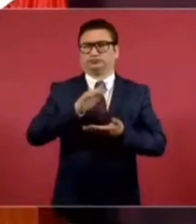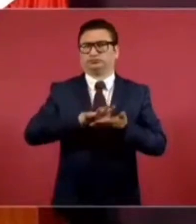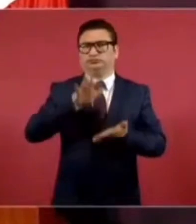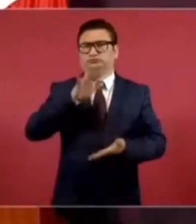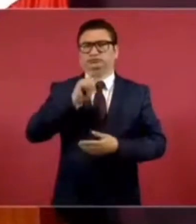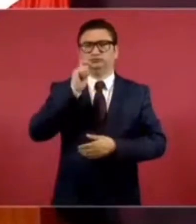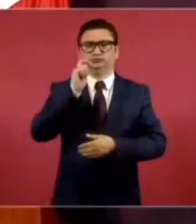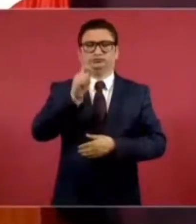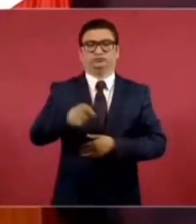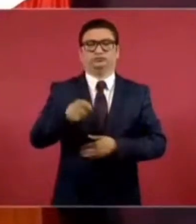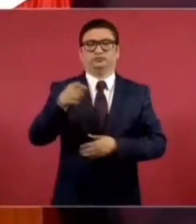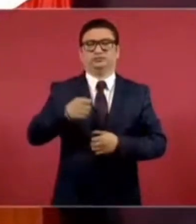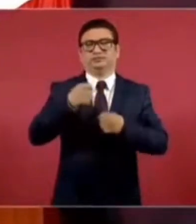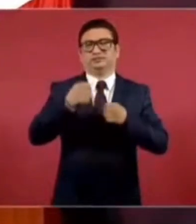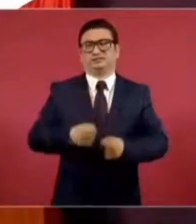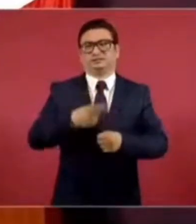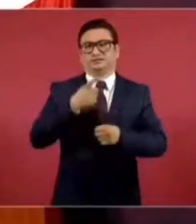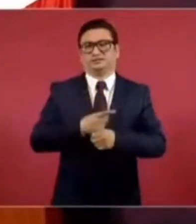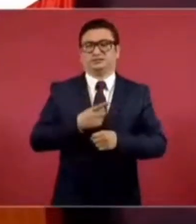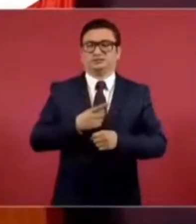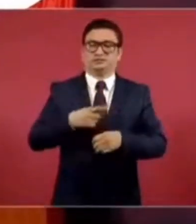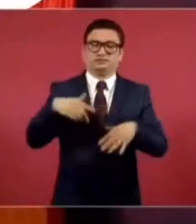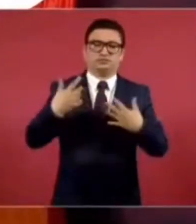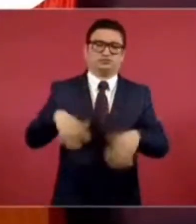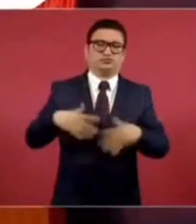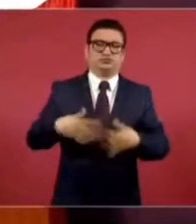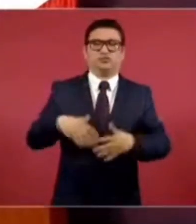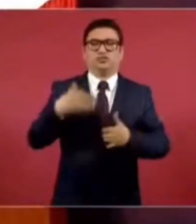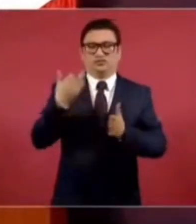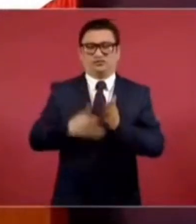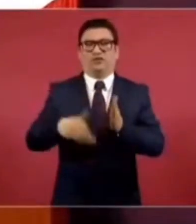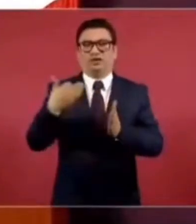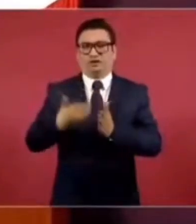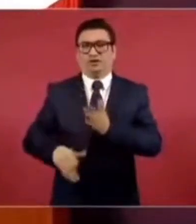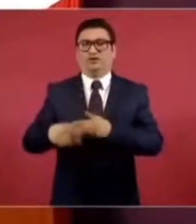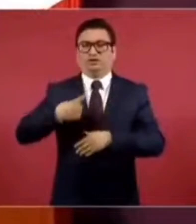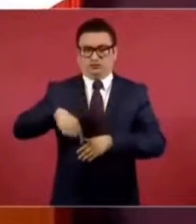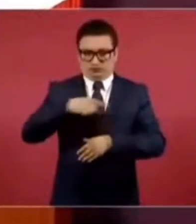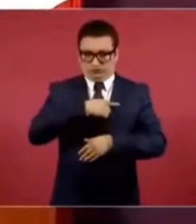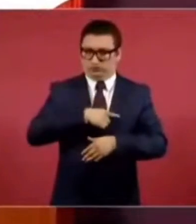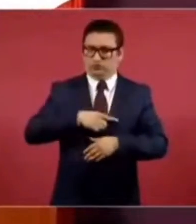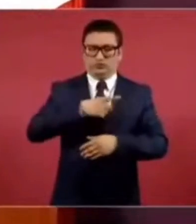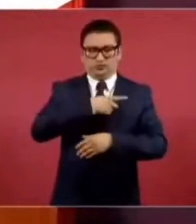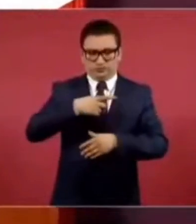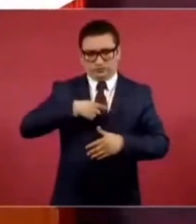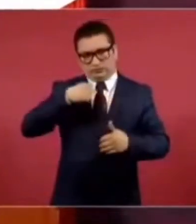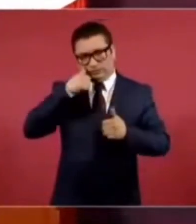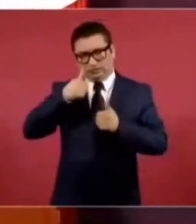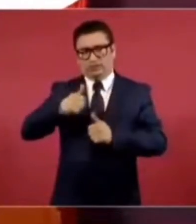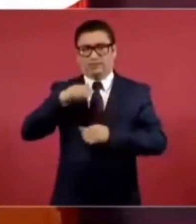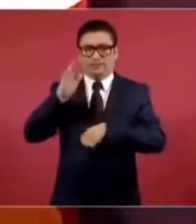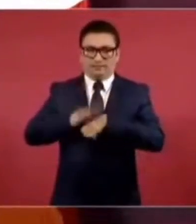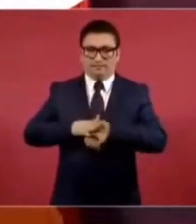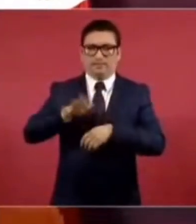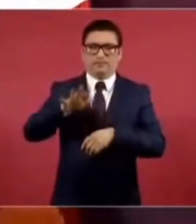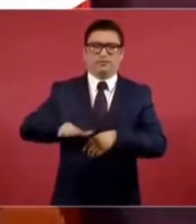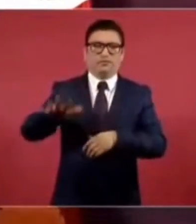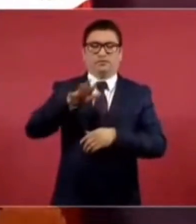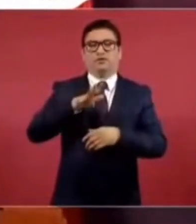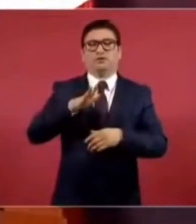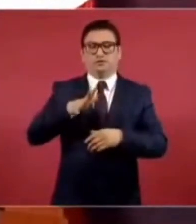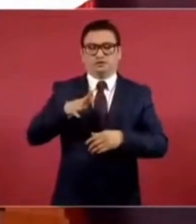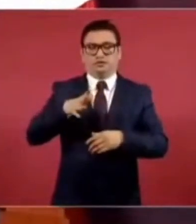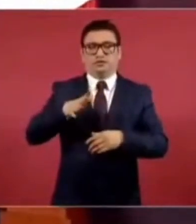es la inseguridad es decir tenemos que aplicarnos más el estado y